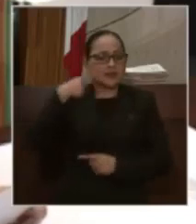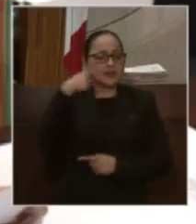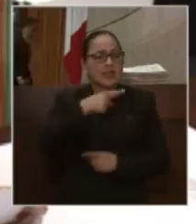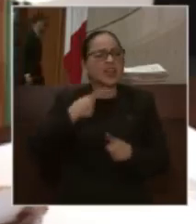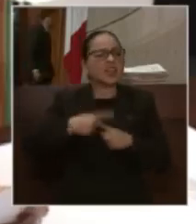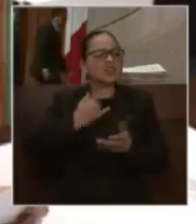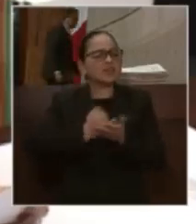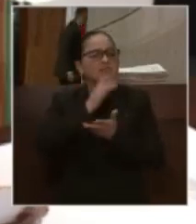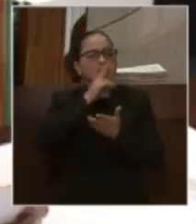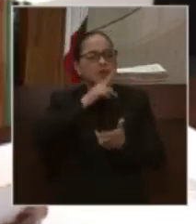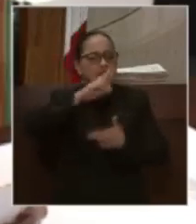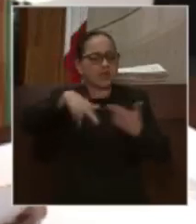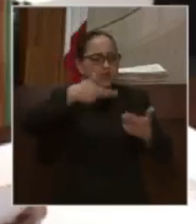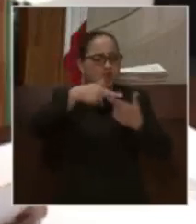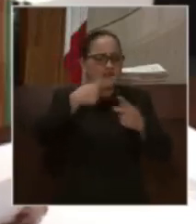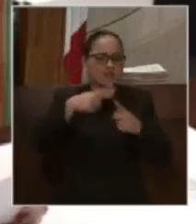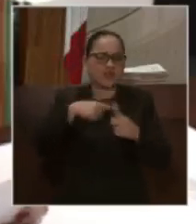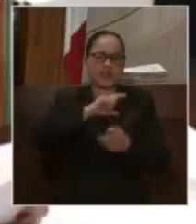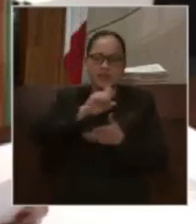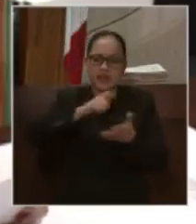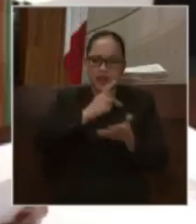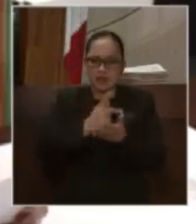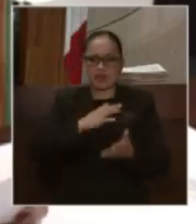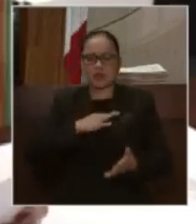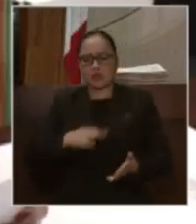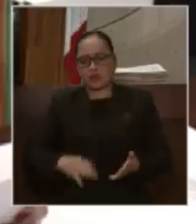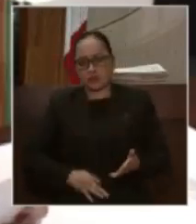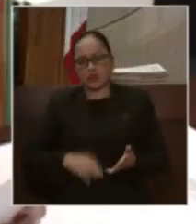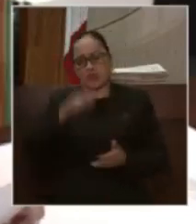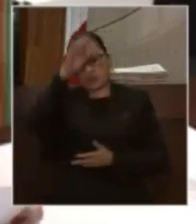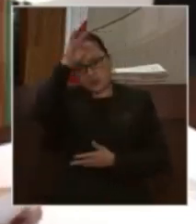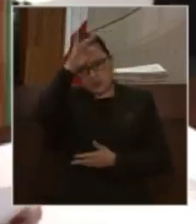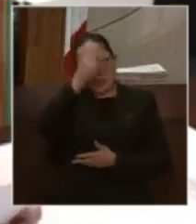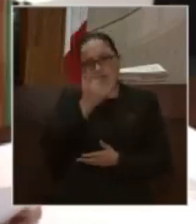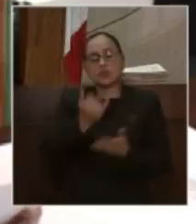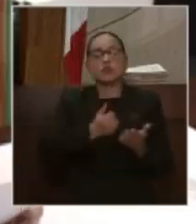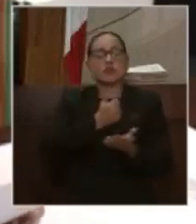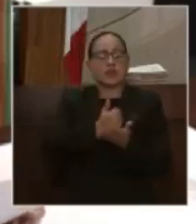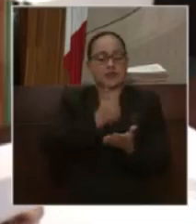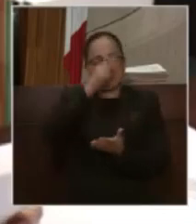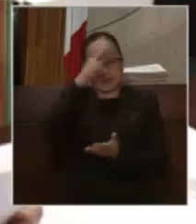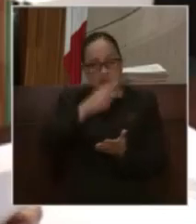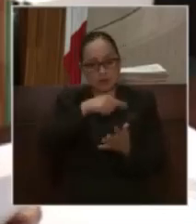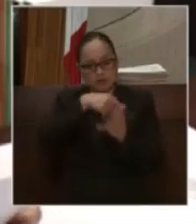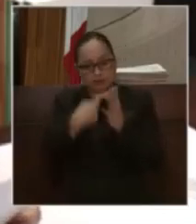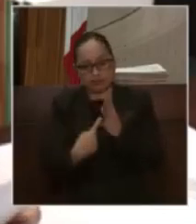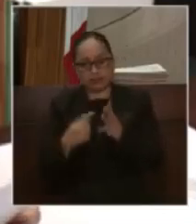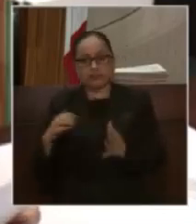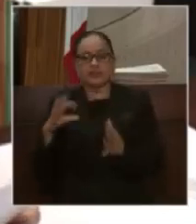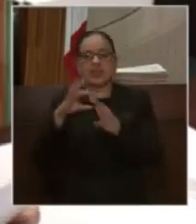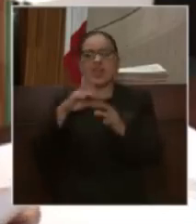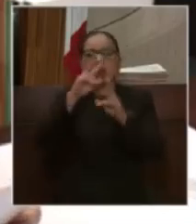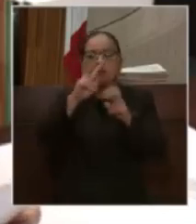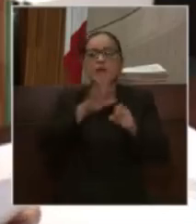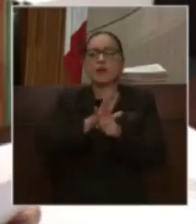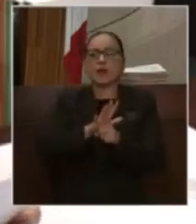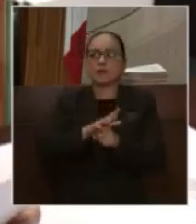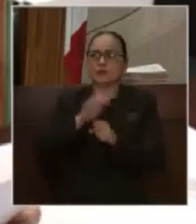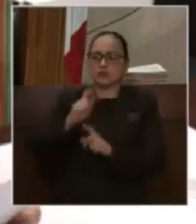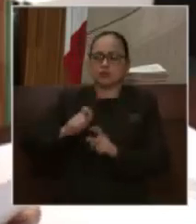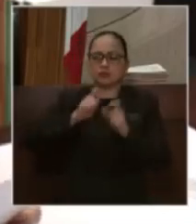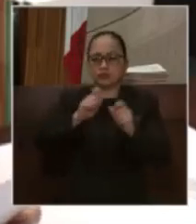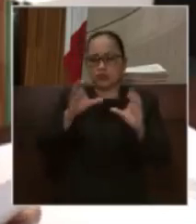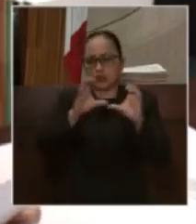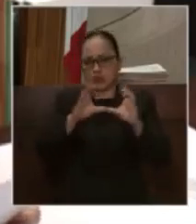sentencias emitidas por las salas regionales Jalapa, Toluca, Monterrey y Ciudad de México, relacionadas medularmente con la declaración de validez y entrega